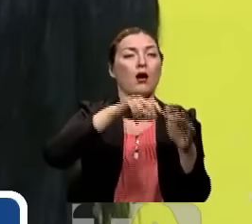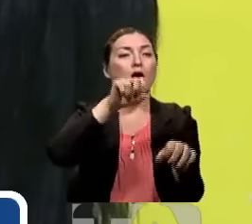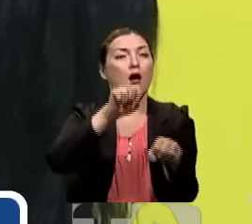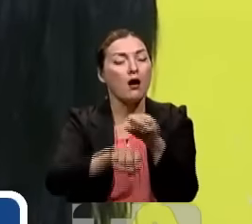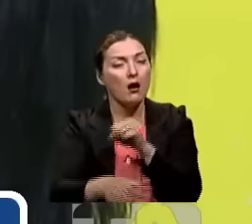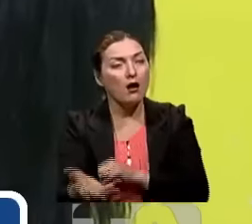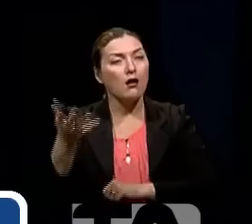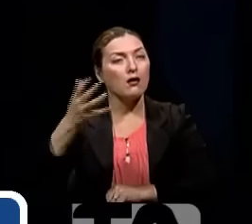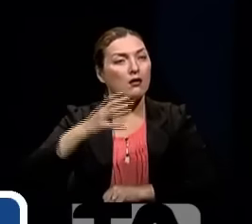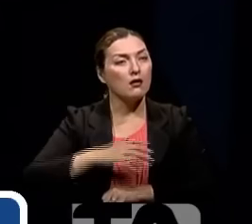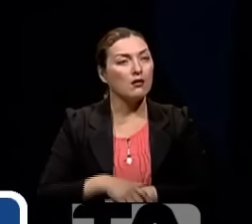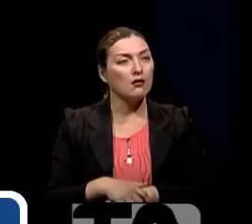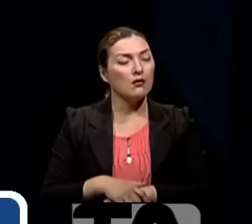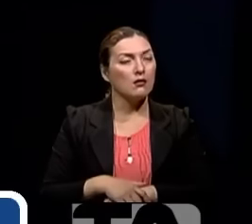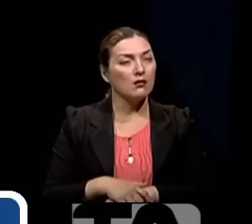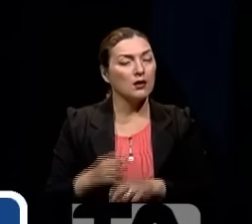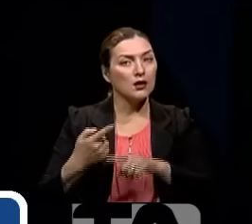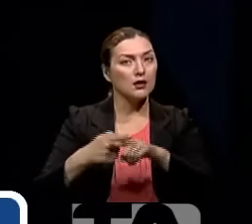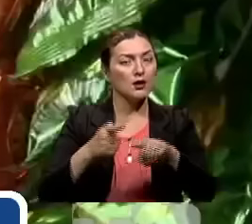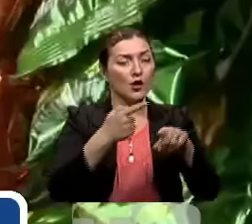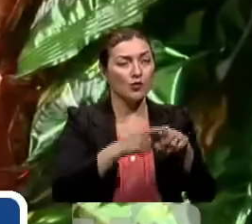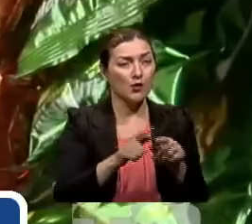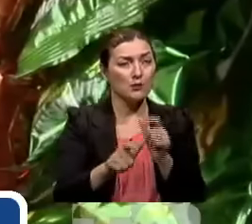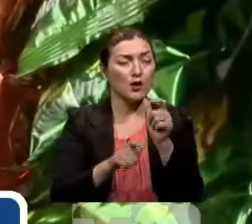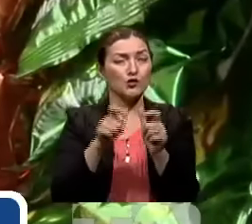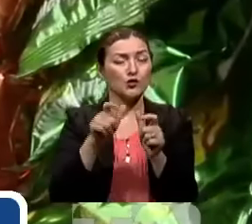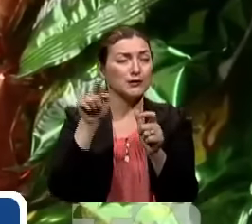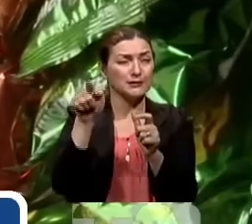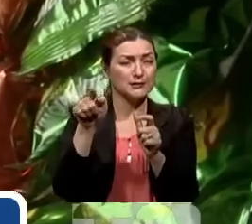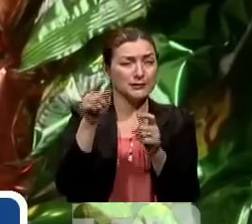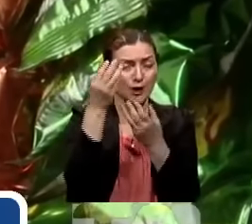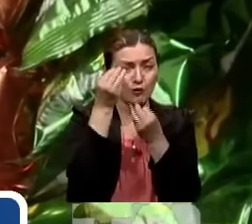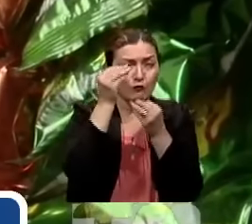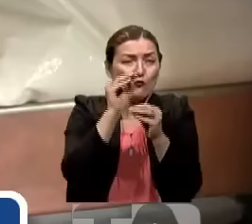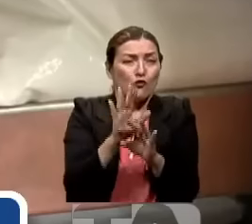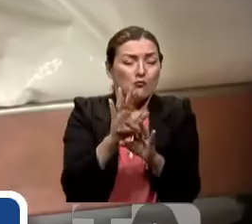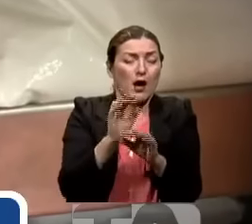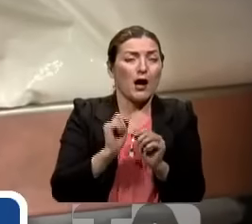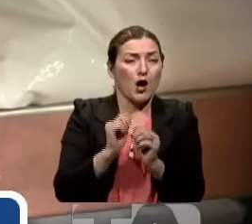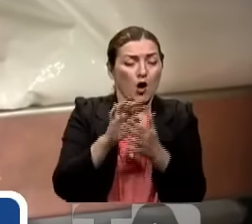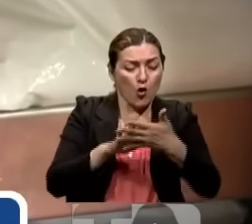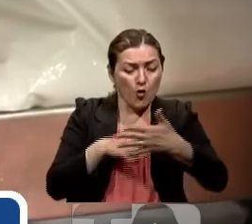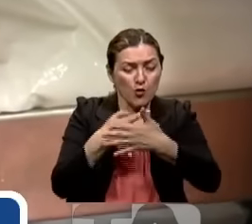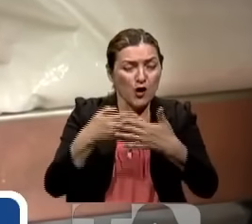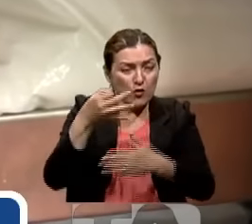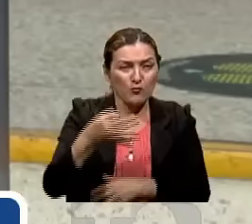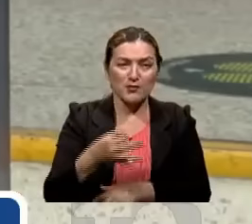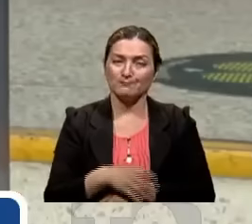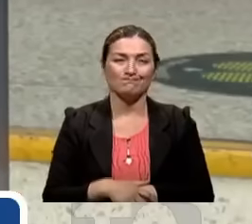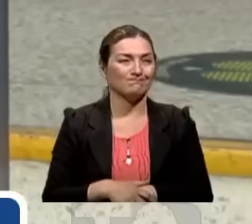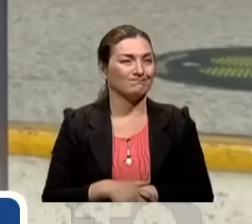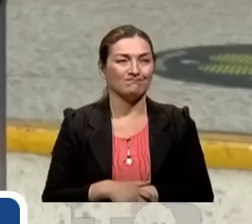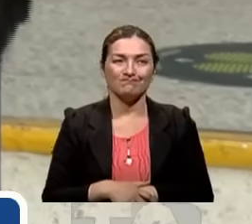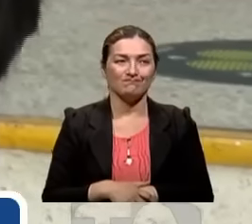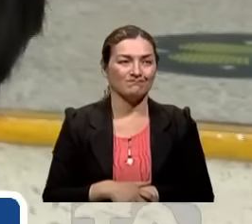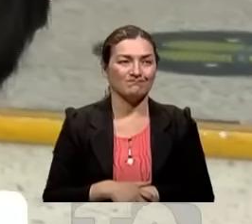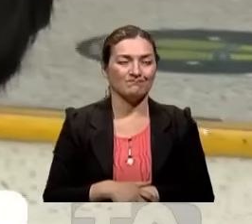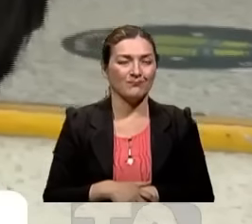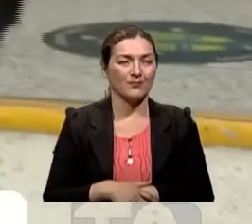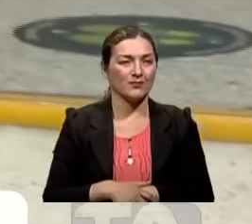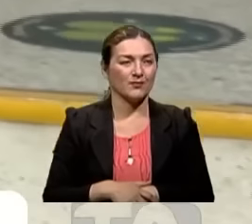comerciales sufren daños. En varios casos, los afectados señalan a que no se cumple con el horario establecido. Los focos se han